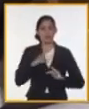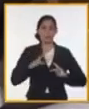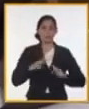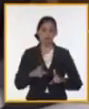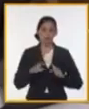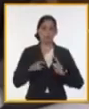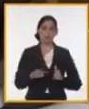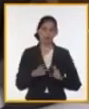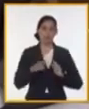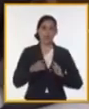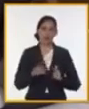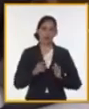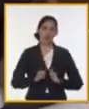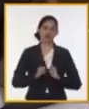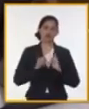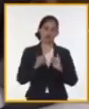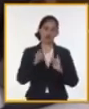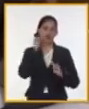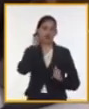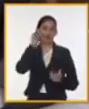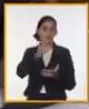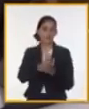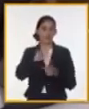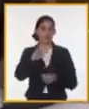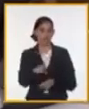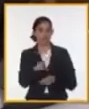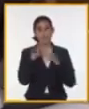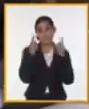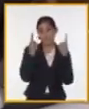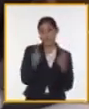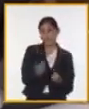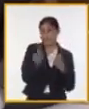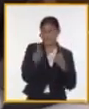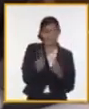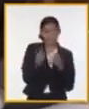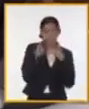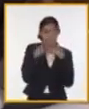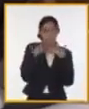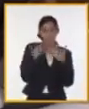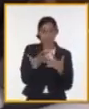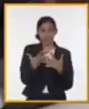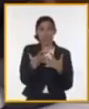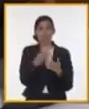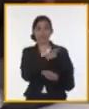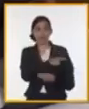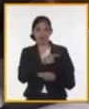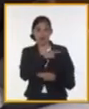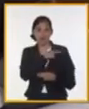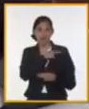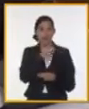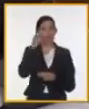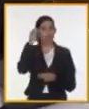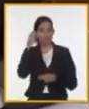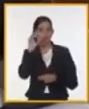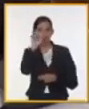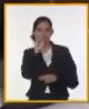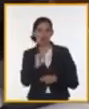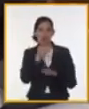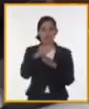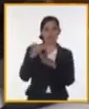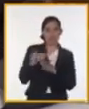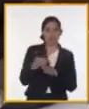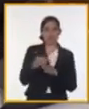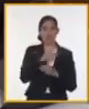de la Federación de Mujeres Cubanas en la necesidad del bloque y de la delegación. Si no funciona el bloque y la delegación, podrá funcionar muy bien